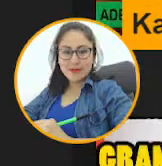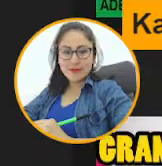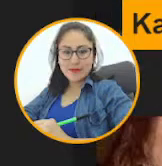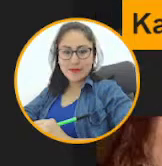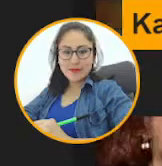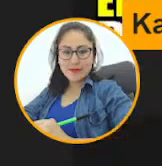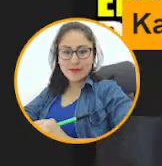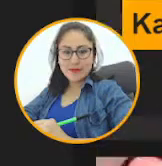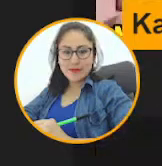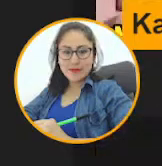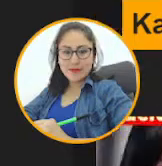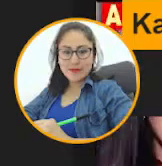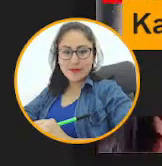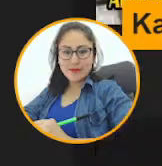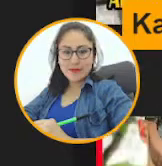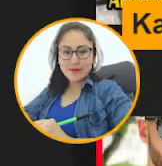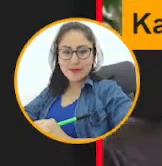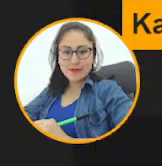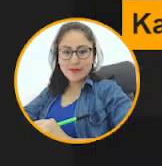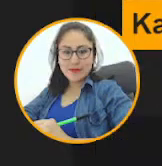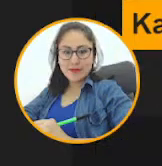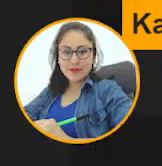No, no estás.